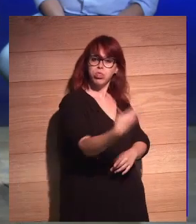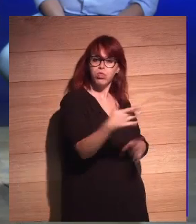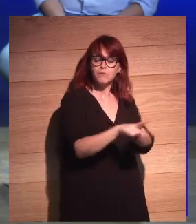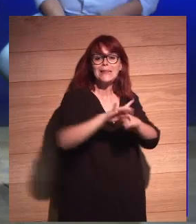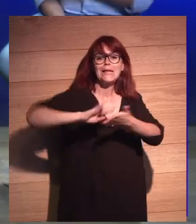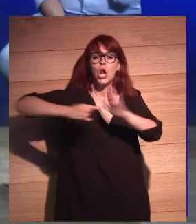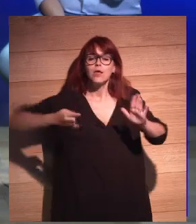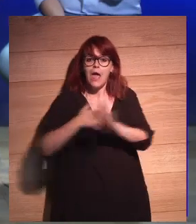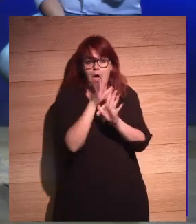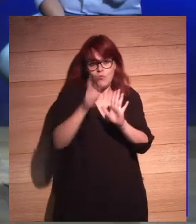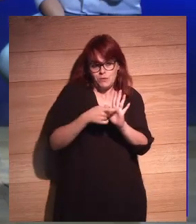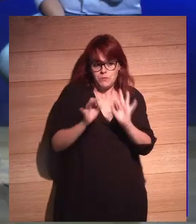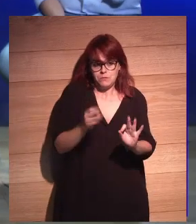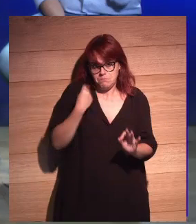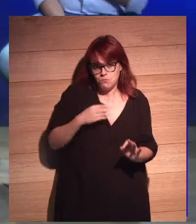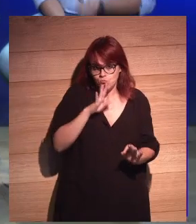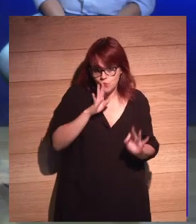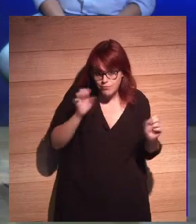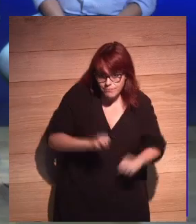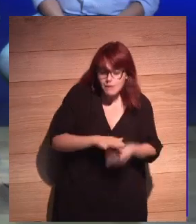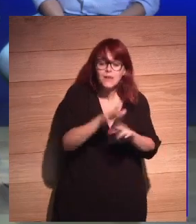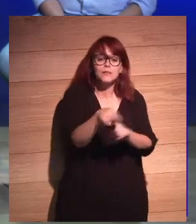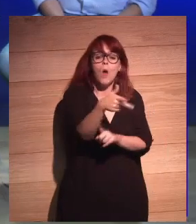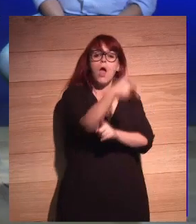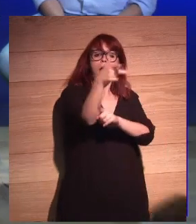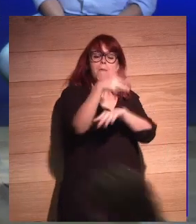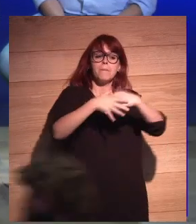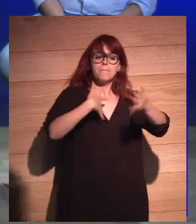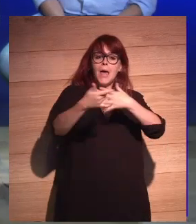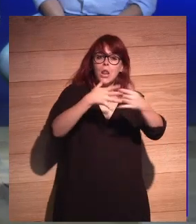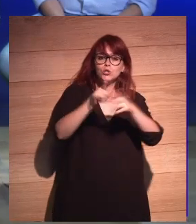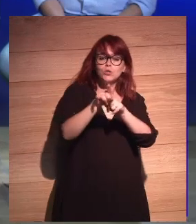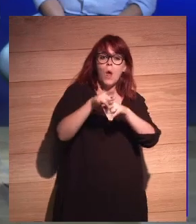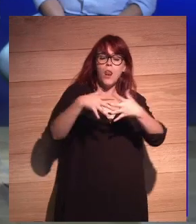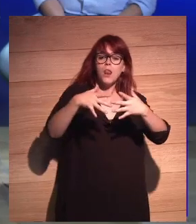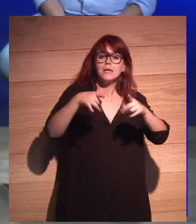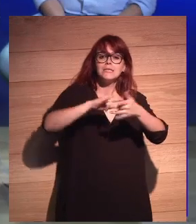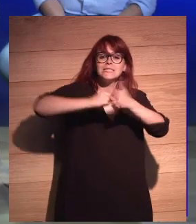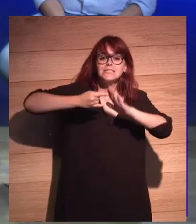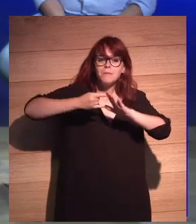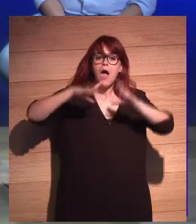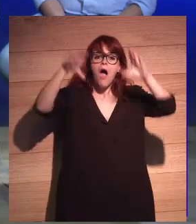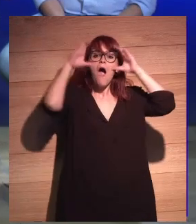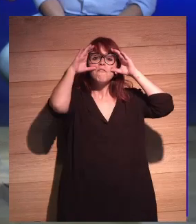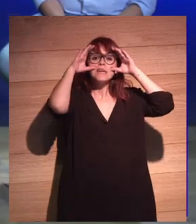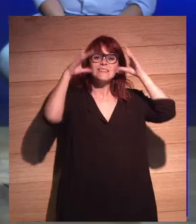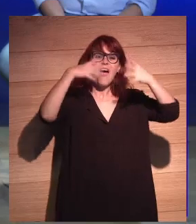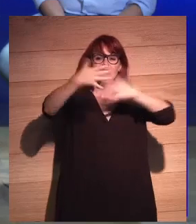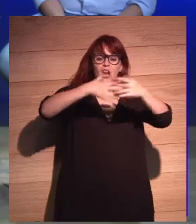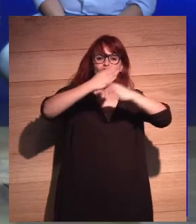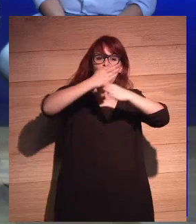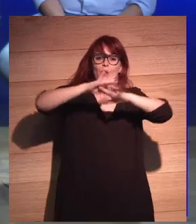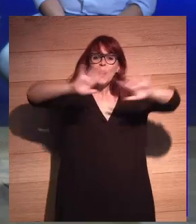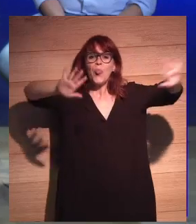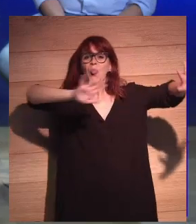la tecnología en sí misma, ¿vale? El estarse grabando con las manos cuando no hay ningún sistema óptico, estar con unas gafas de cartón haciendo así